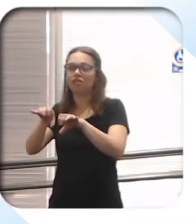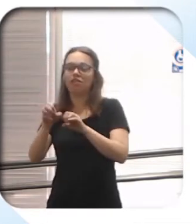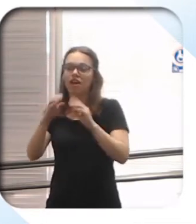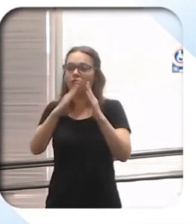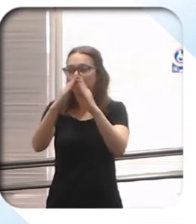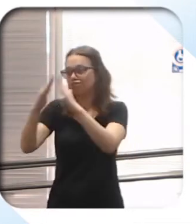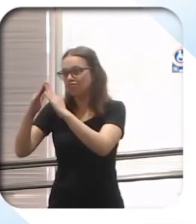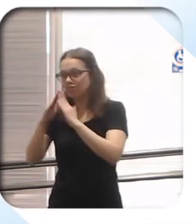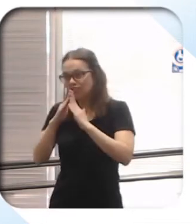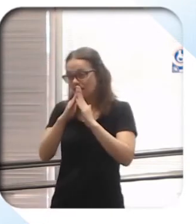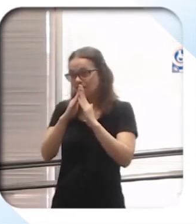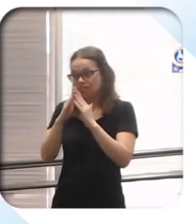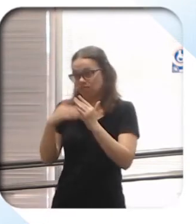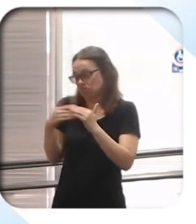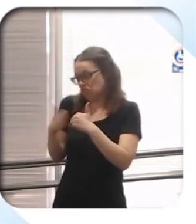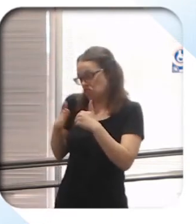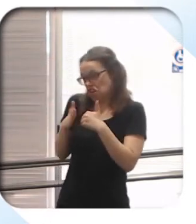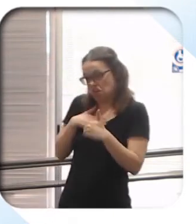vivienda cercano al mío,